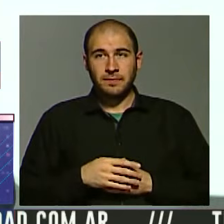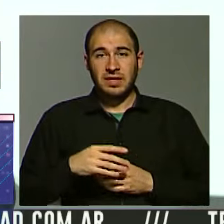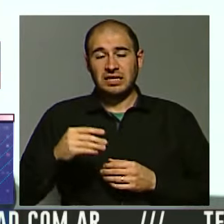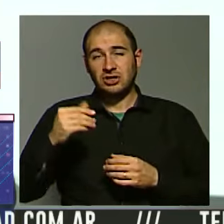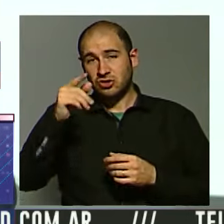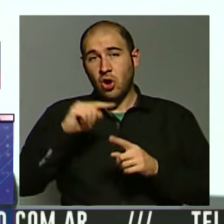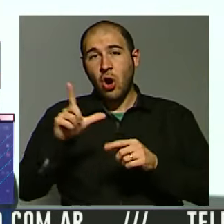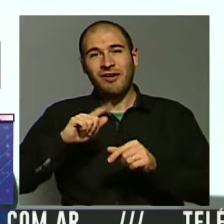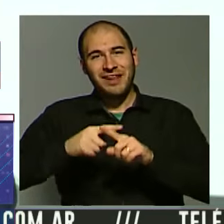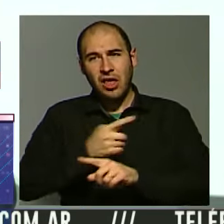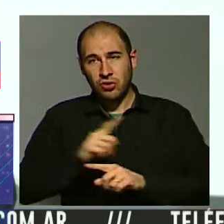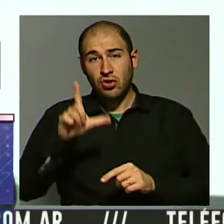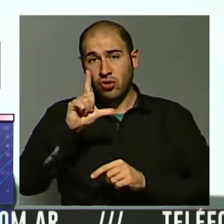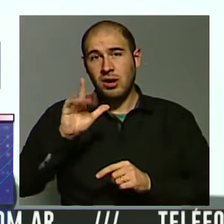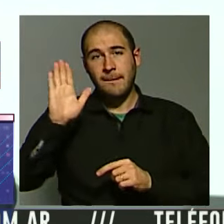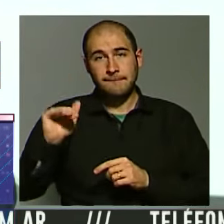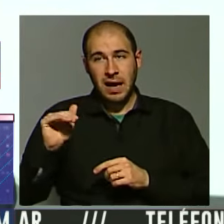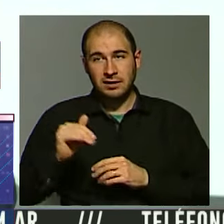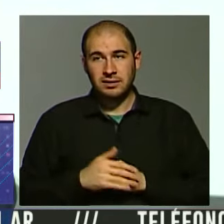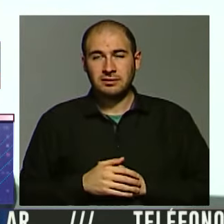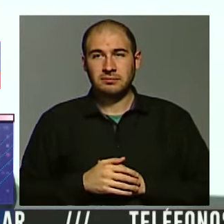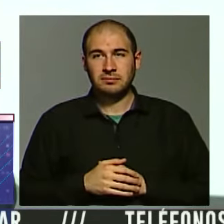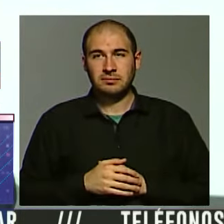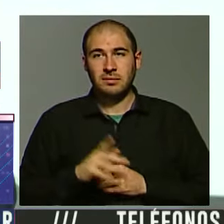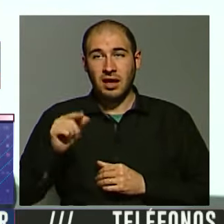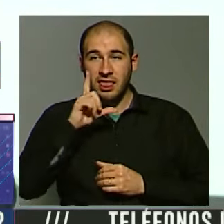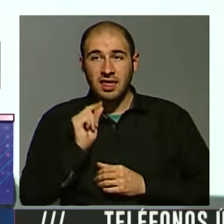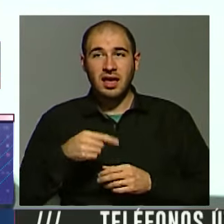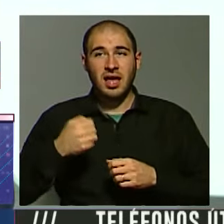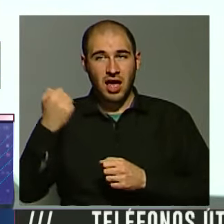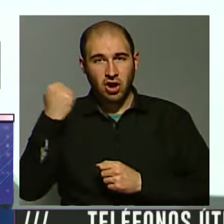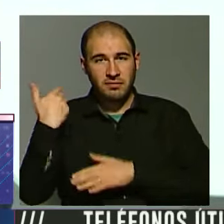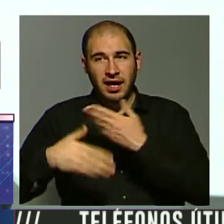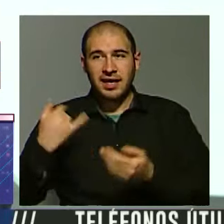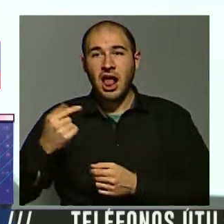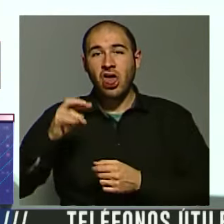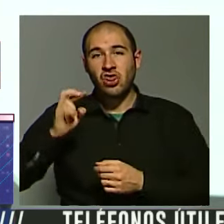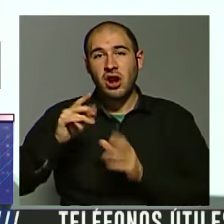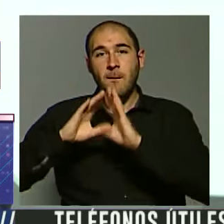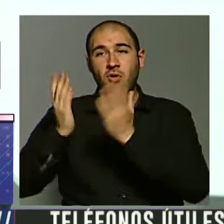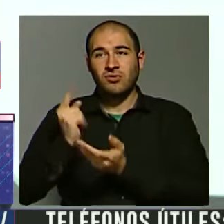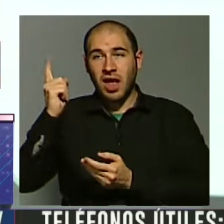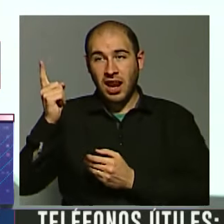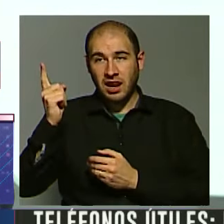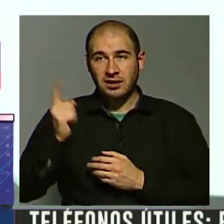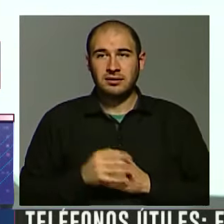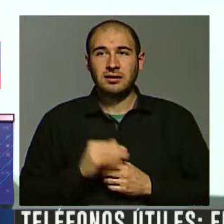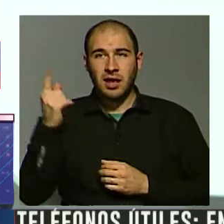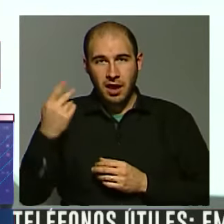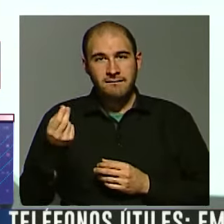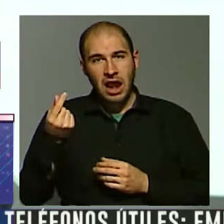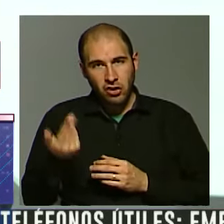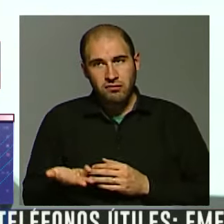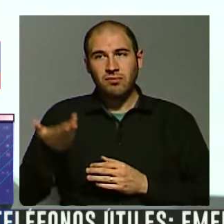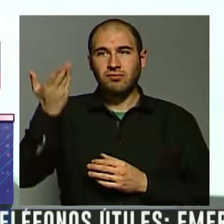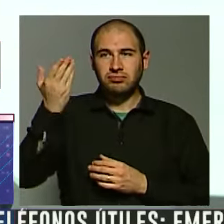de semana largo, entonces lunes y martes hubo jornada financiera. El dólar en el mundo se siguió apreciando,